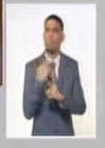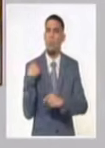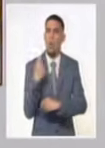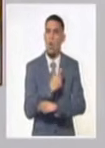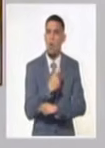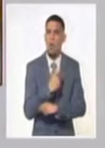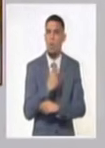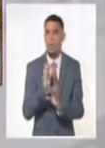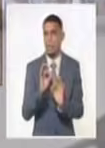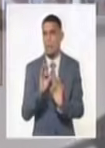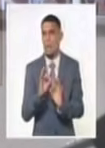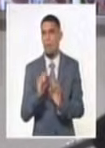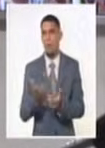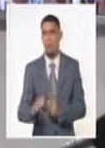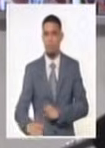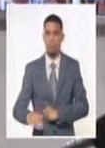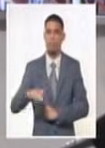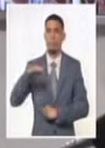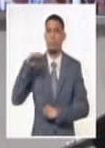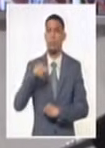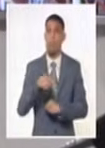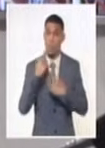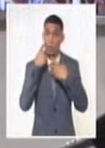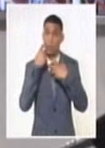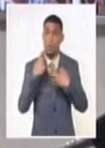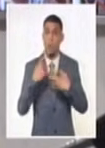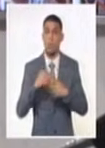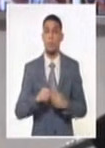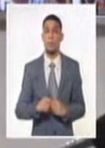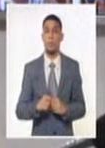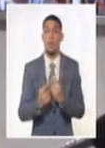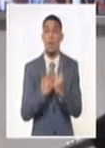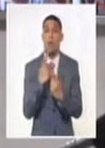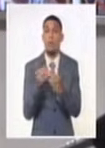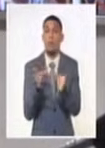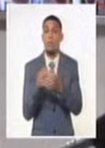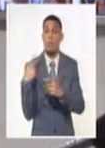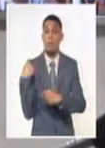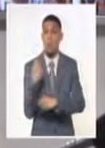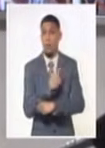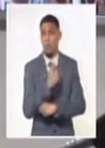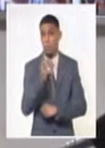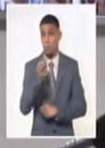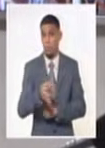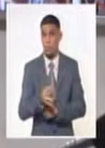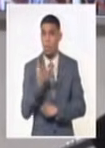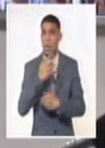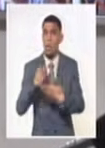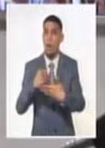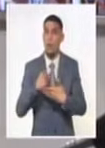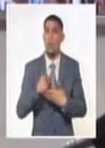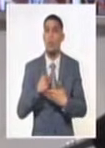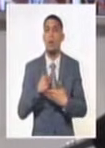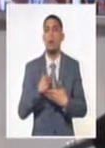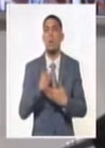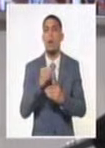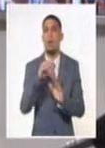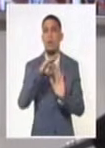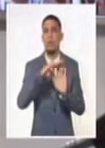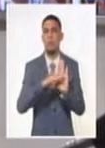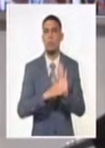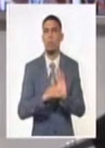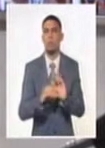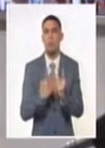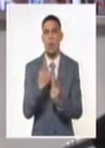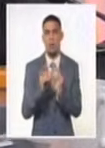puedan continuar con la concepción curricular porque son profesores que con la ayuda, como explicaban ellos mismos, de nuestros metodólogos han podido avanzar. Entonces allí, en el